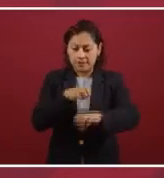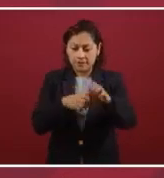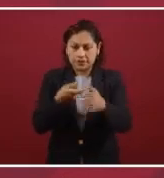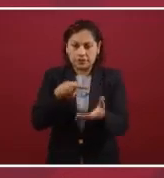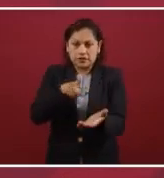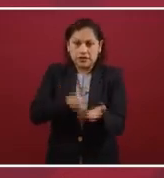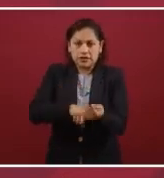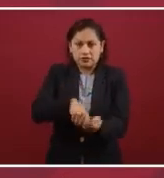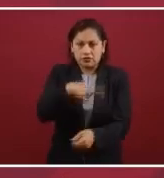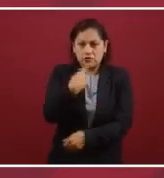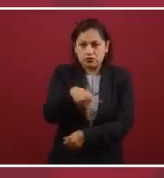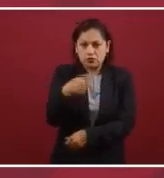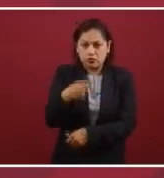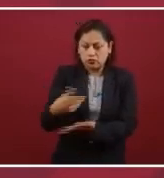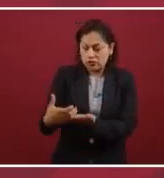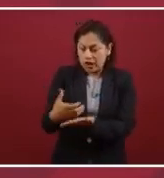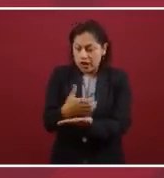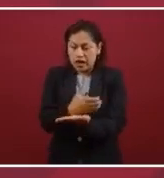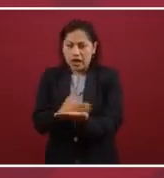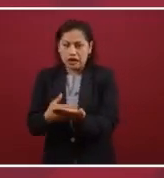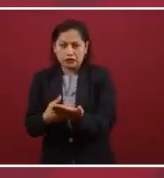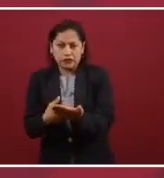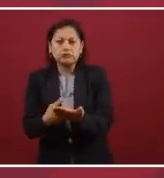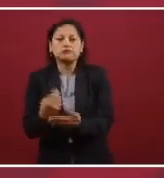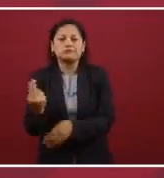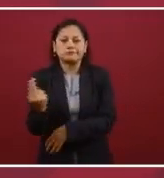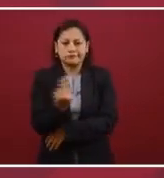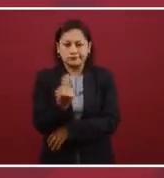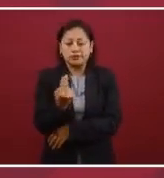utilidades, sino que tienen que